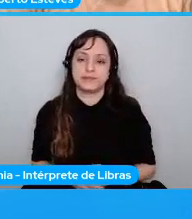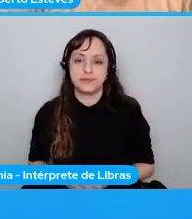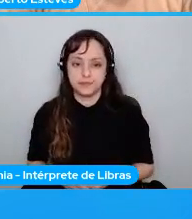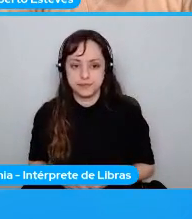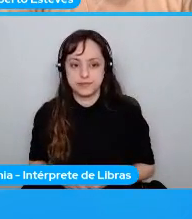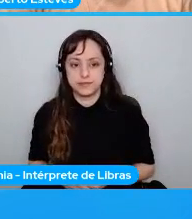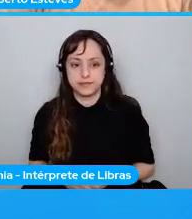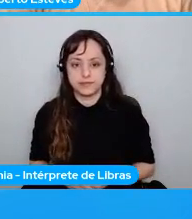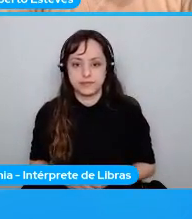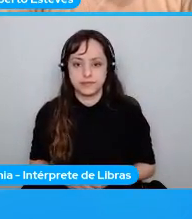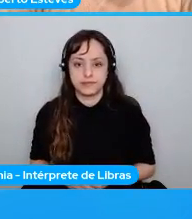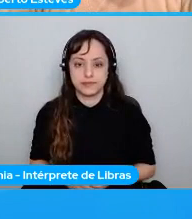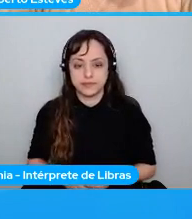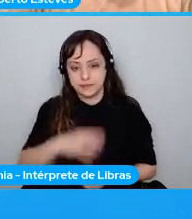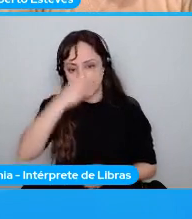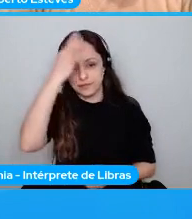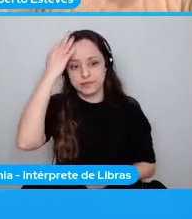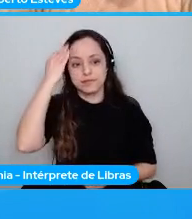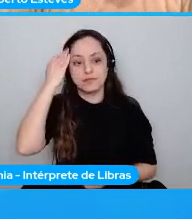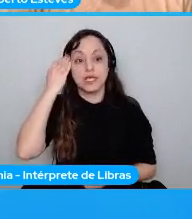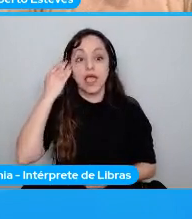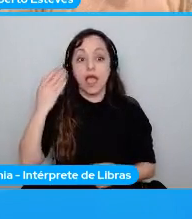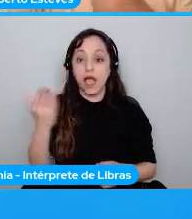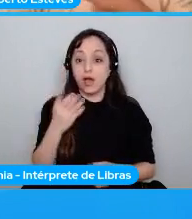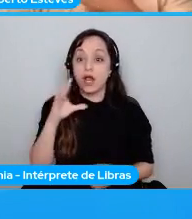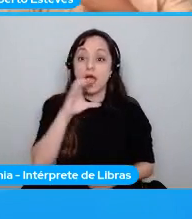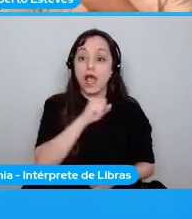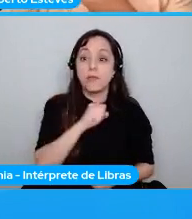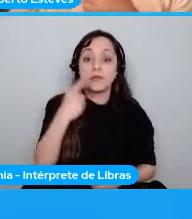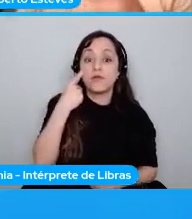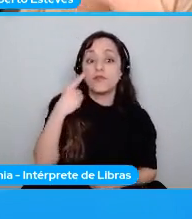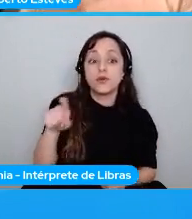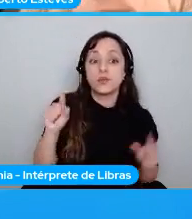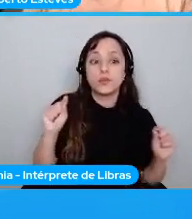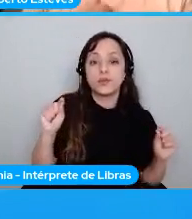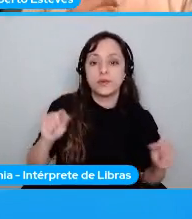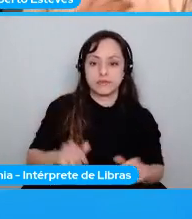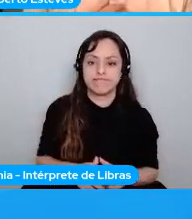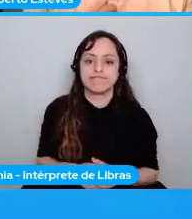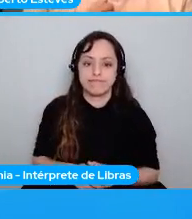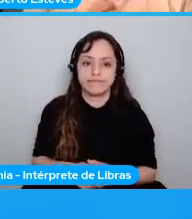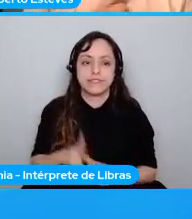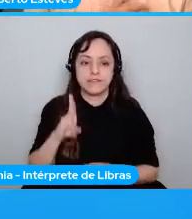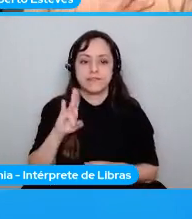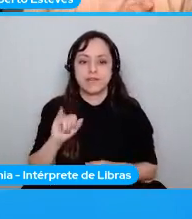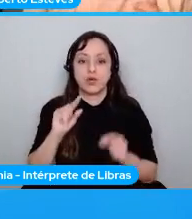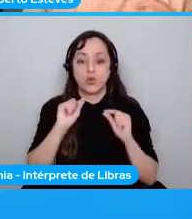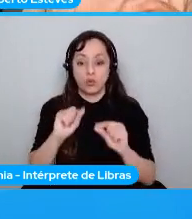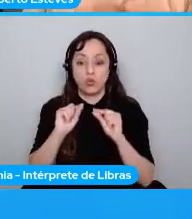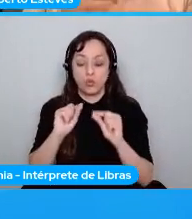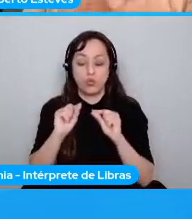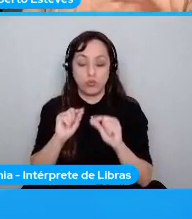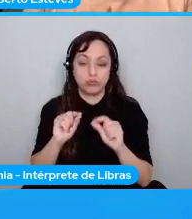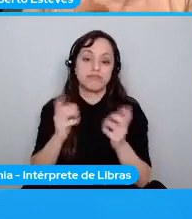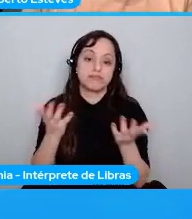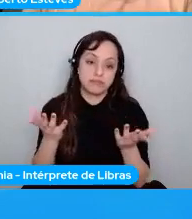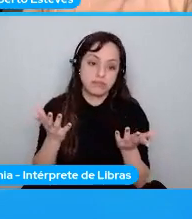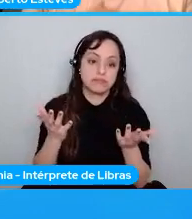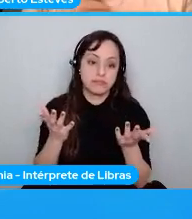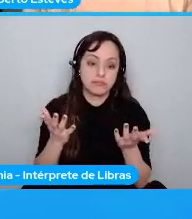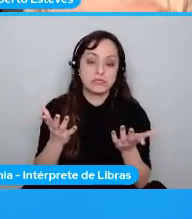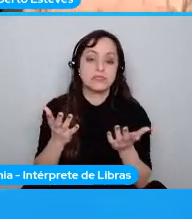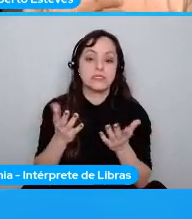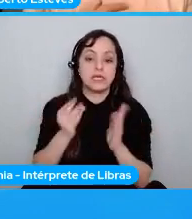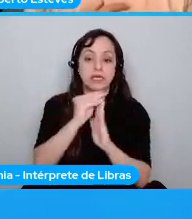¿Qué vamos a hacer rápidamente? ¿Qué vamos a ver rápidamente? Vamos a manipular datos abiertos, ¿verdad? Utilizando algunas